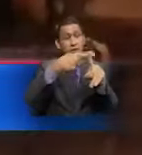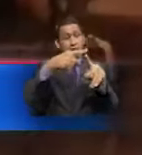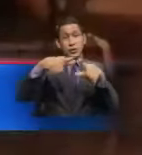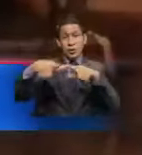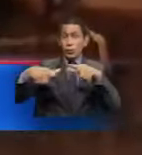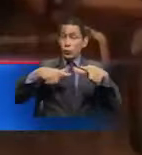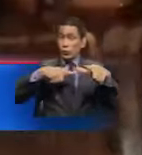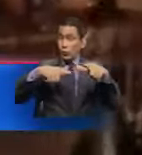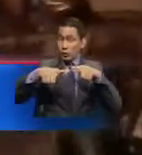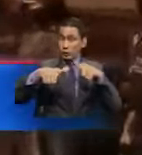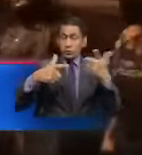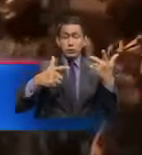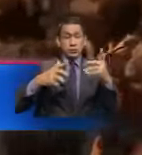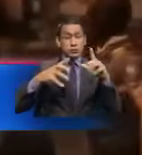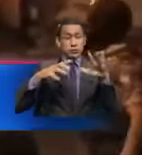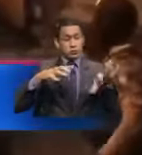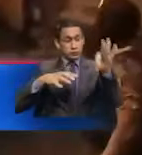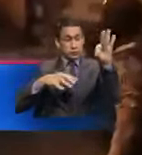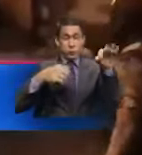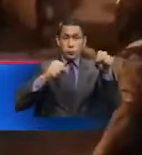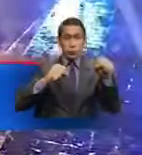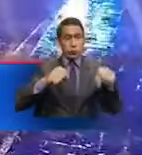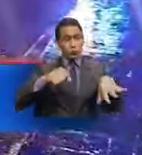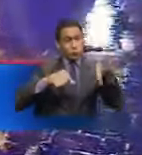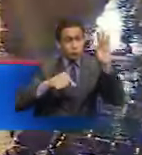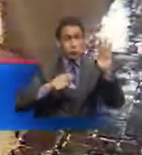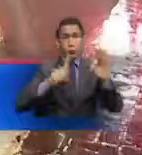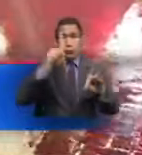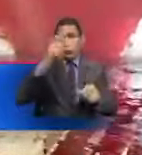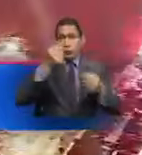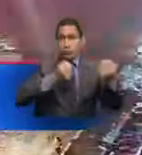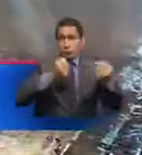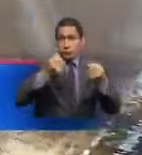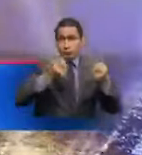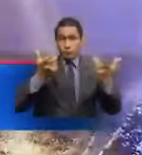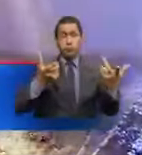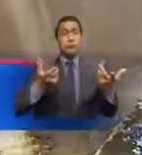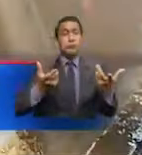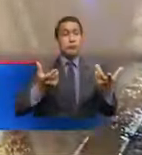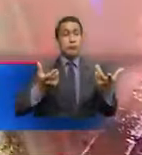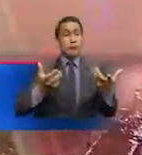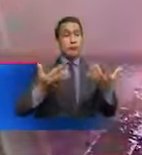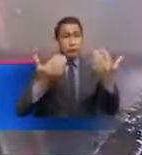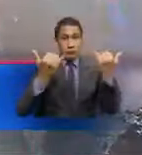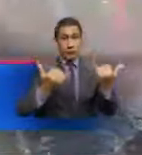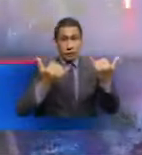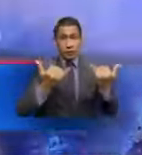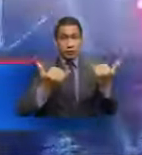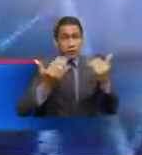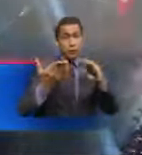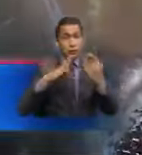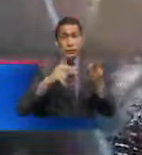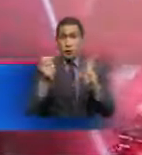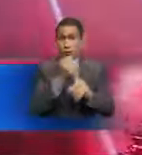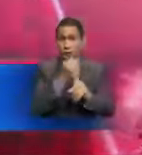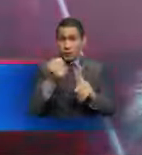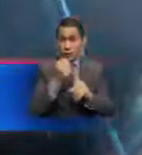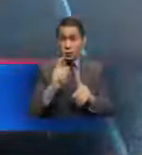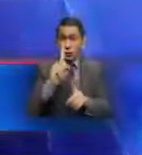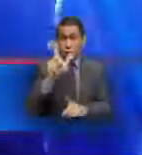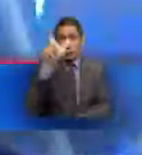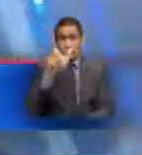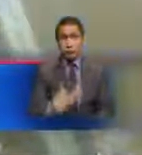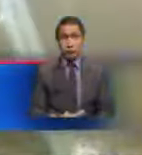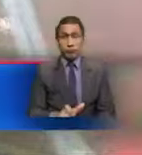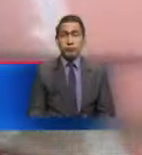la redada se incautó una moto y un carro. Según la policía, el vehículo participó en la muerte violenta de una persona.